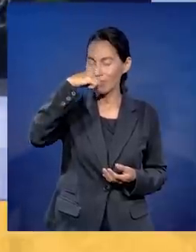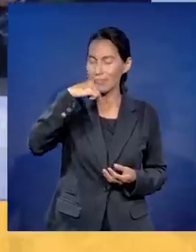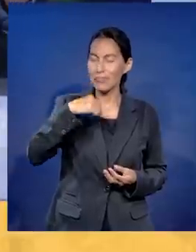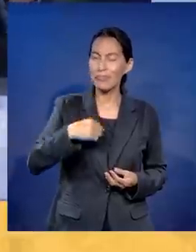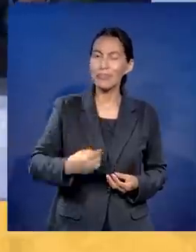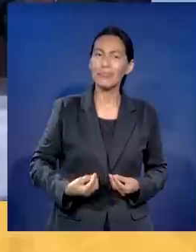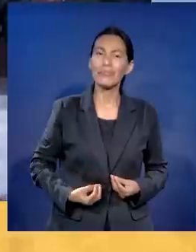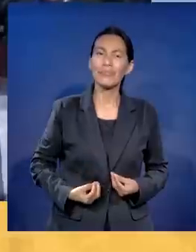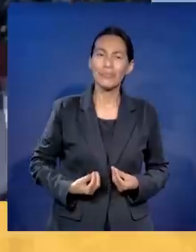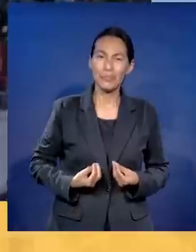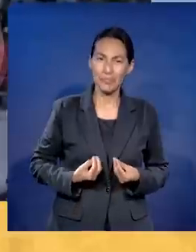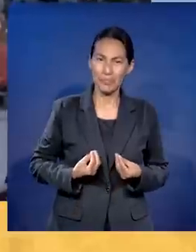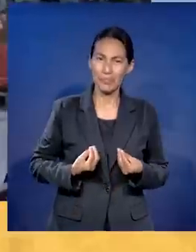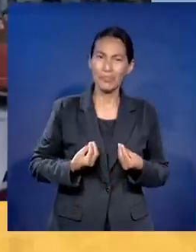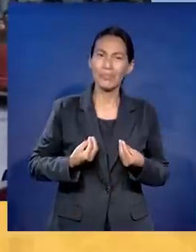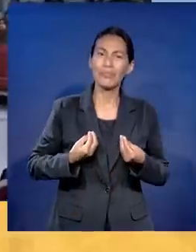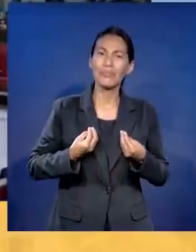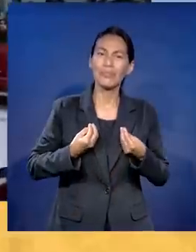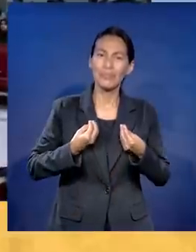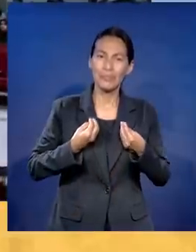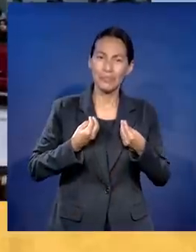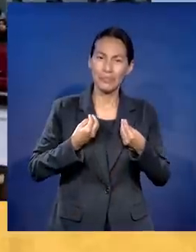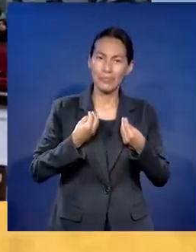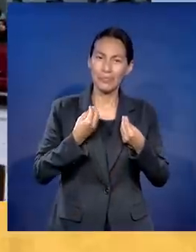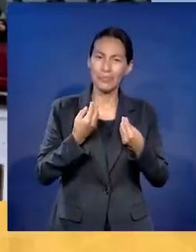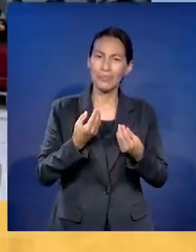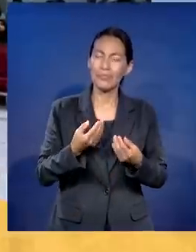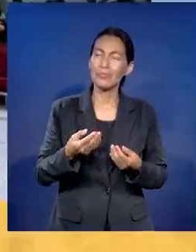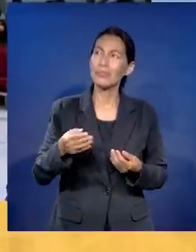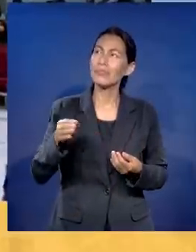vive en mí